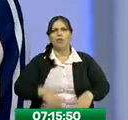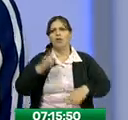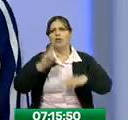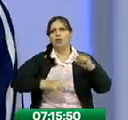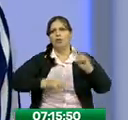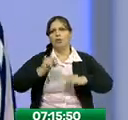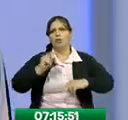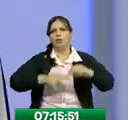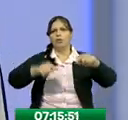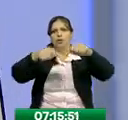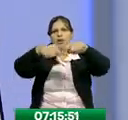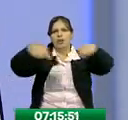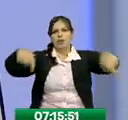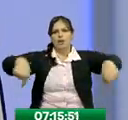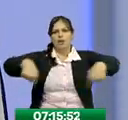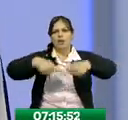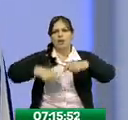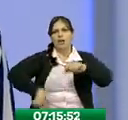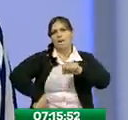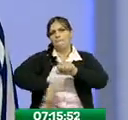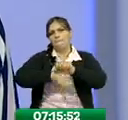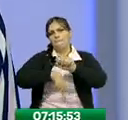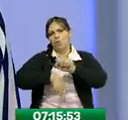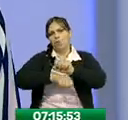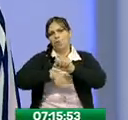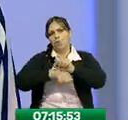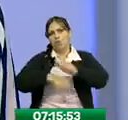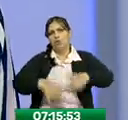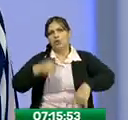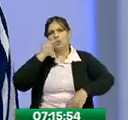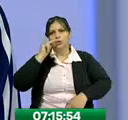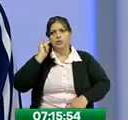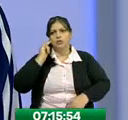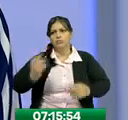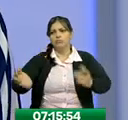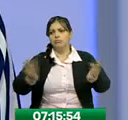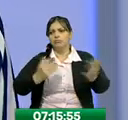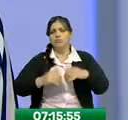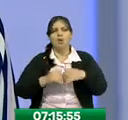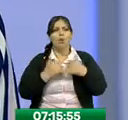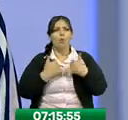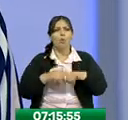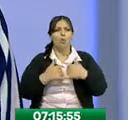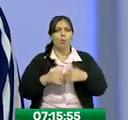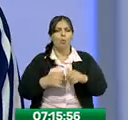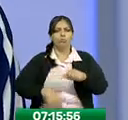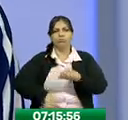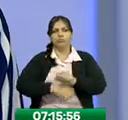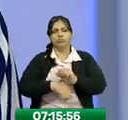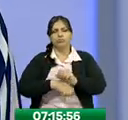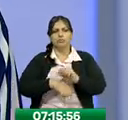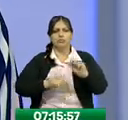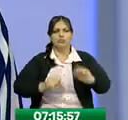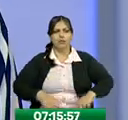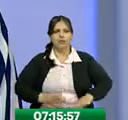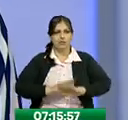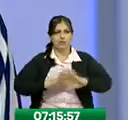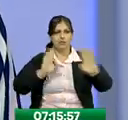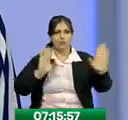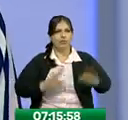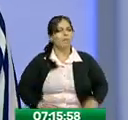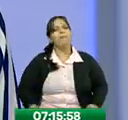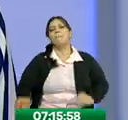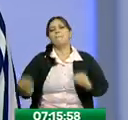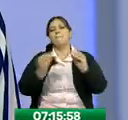de masificación deportiva del fútbol como tal. Pero no solamente eso, la idea es que los instructores que estén en estas